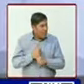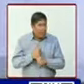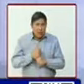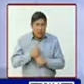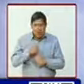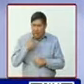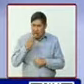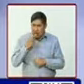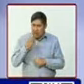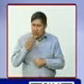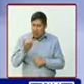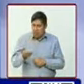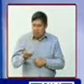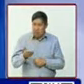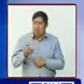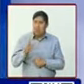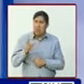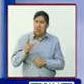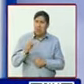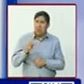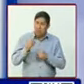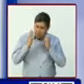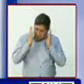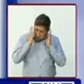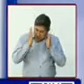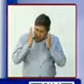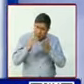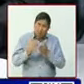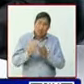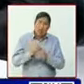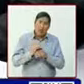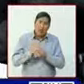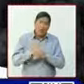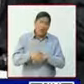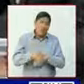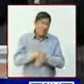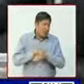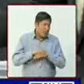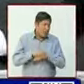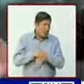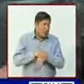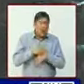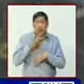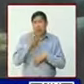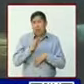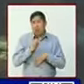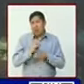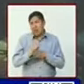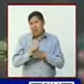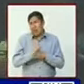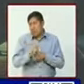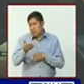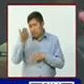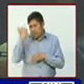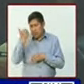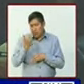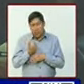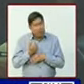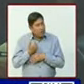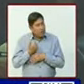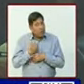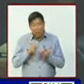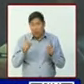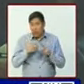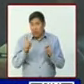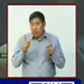don Richard decía también, por no haberme hecho tratamiento adecuado en su momento, una mala práctica en su momento y una serie de factores,